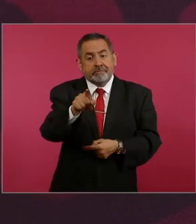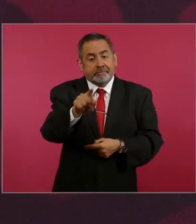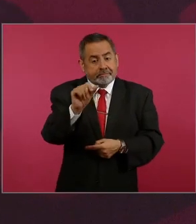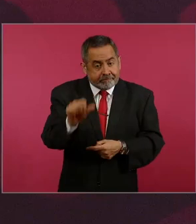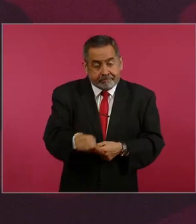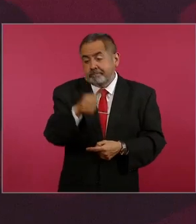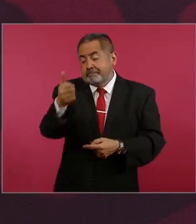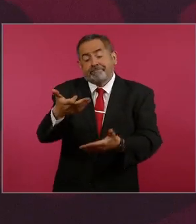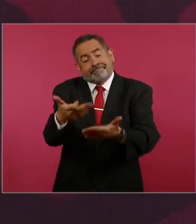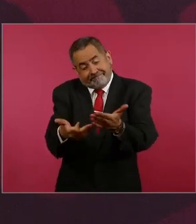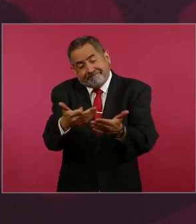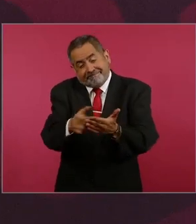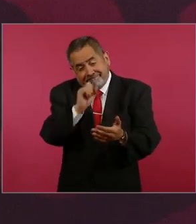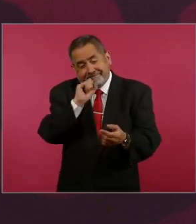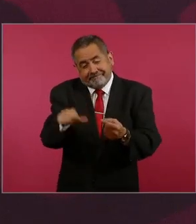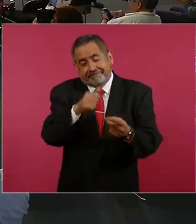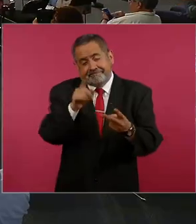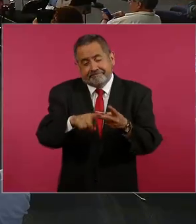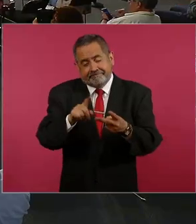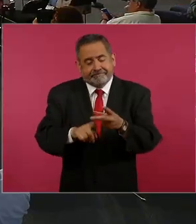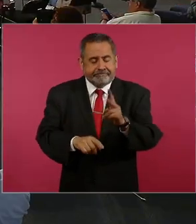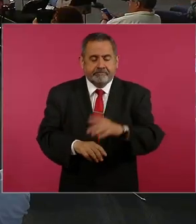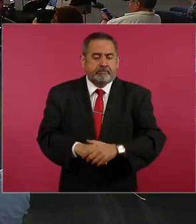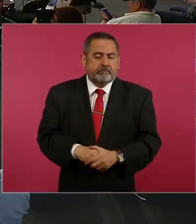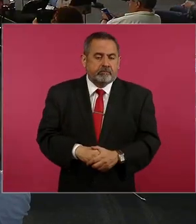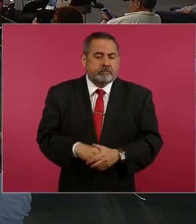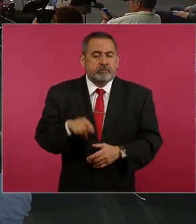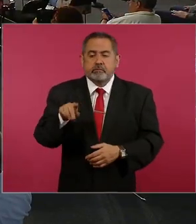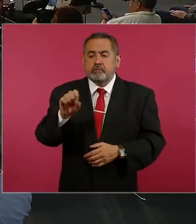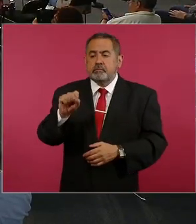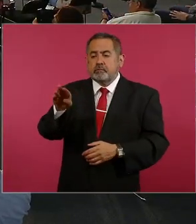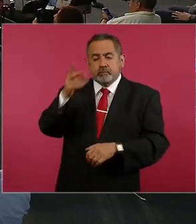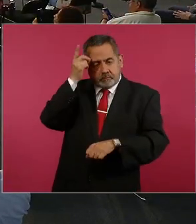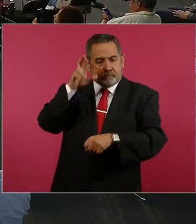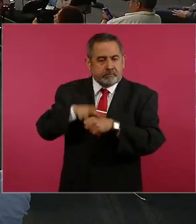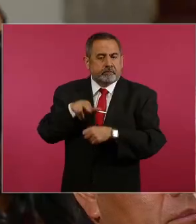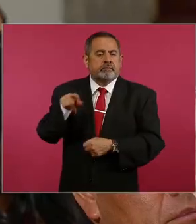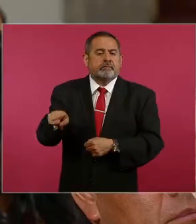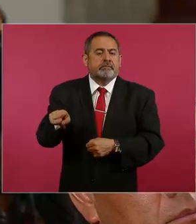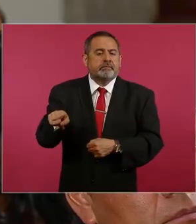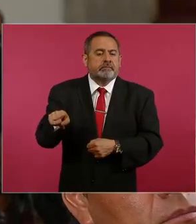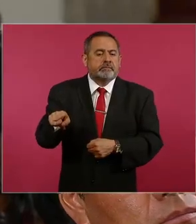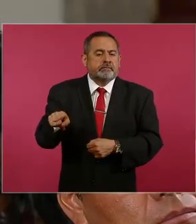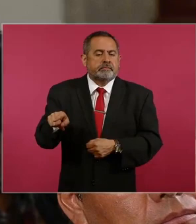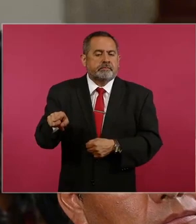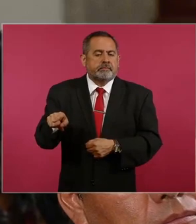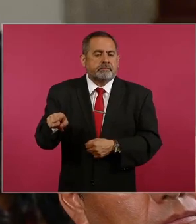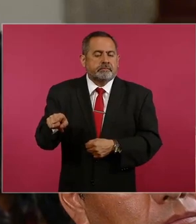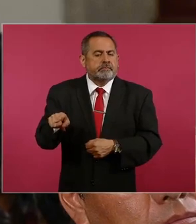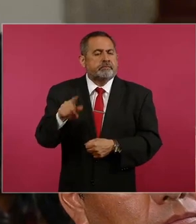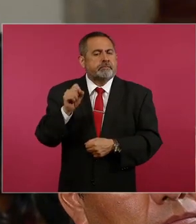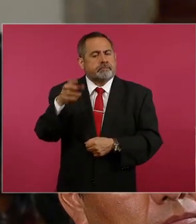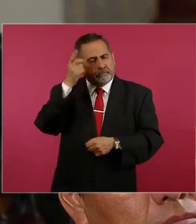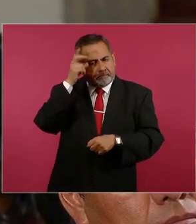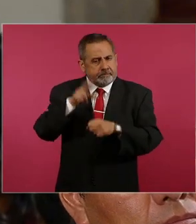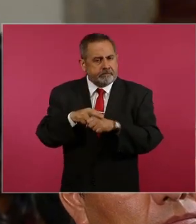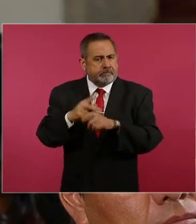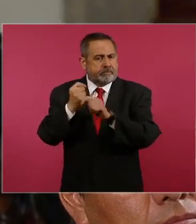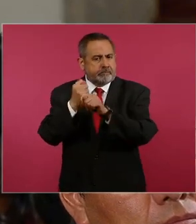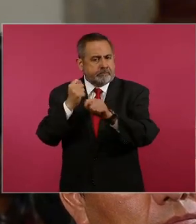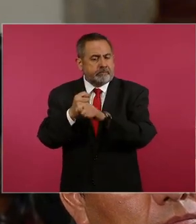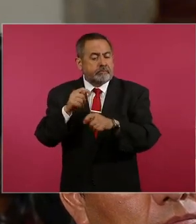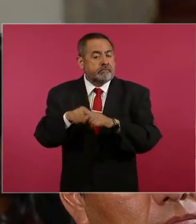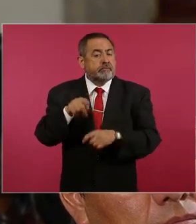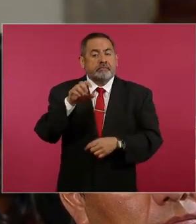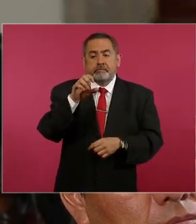también es otro pendiente que tenemos ahí. Ese es de un subdirector de transportes allá en Coahuila de la